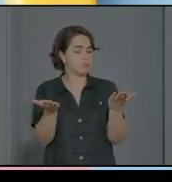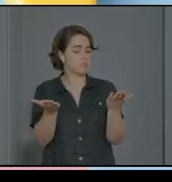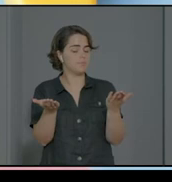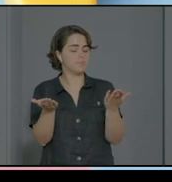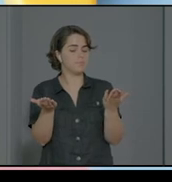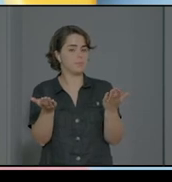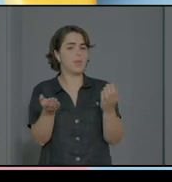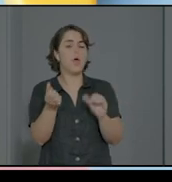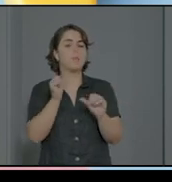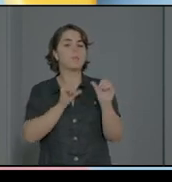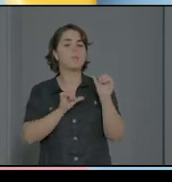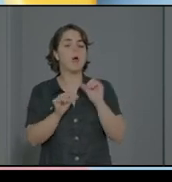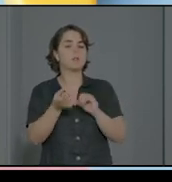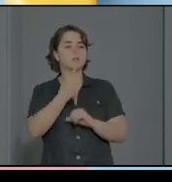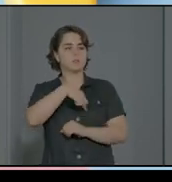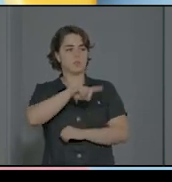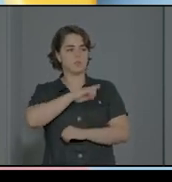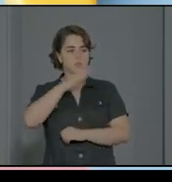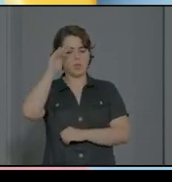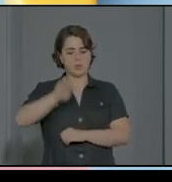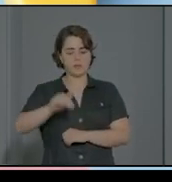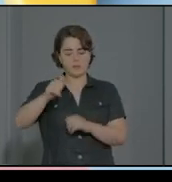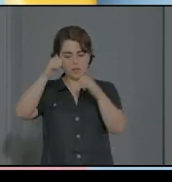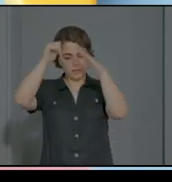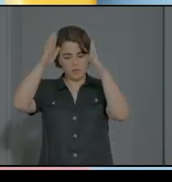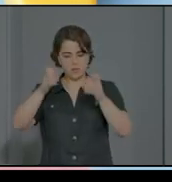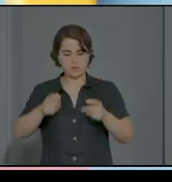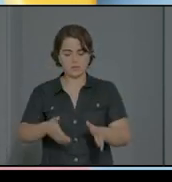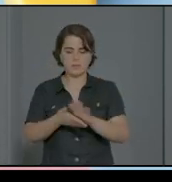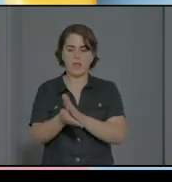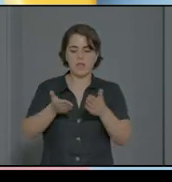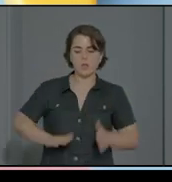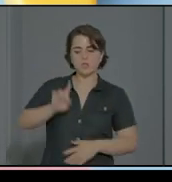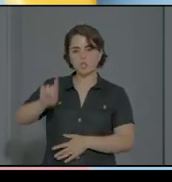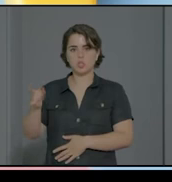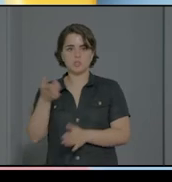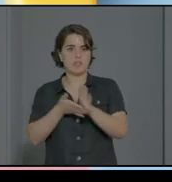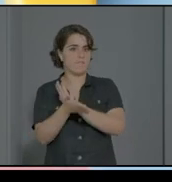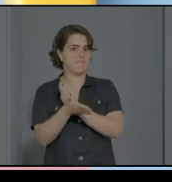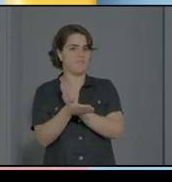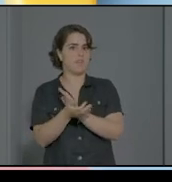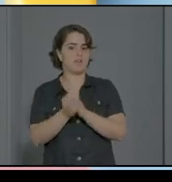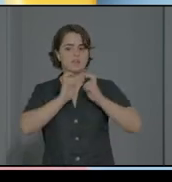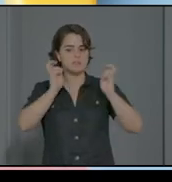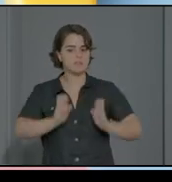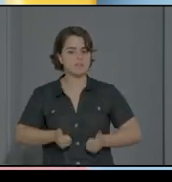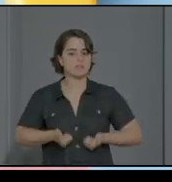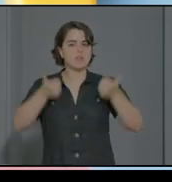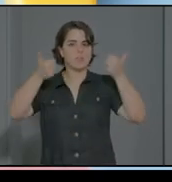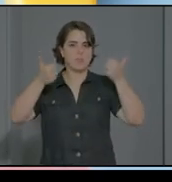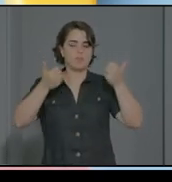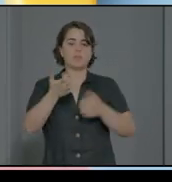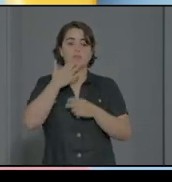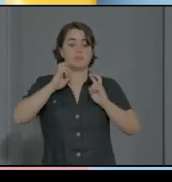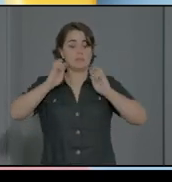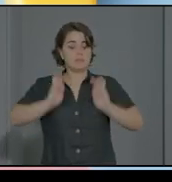empezamos a atender a unos niños, que sean hijos o no, el nivel de estrés aumenta. Y si este estrés